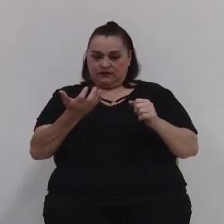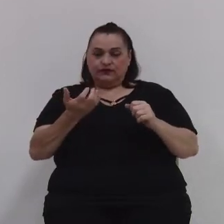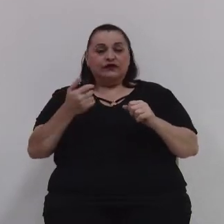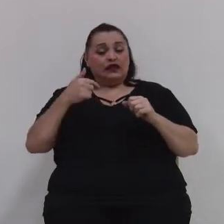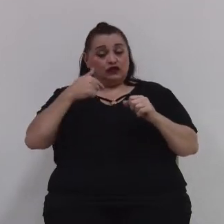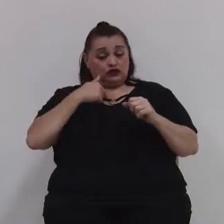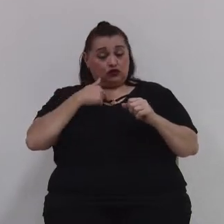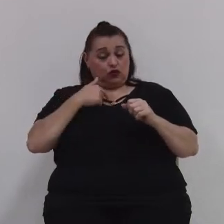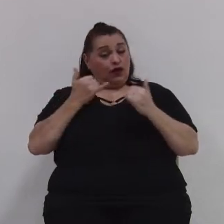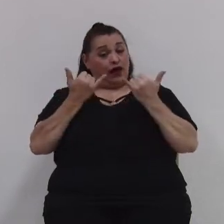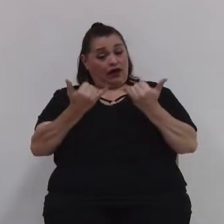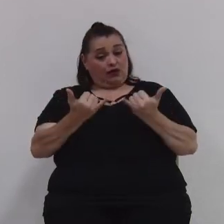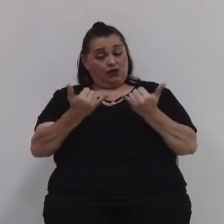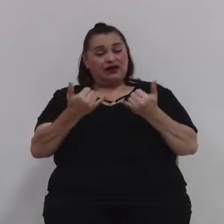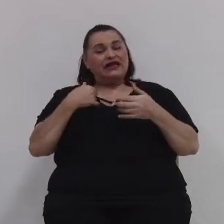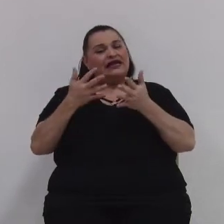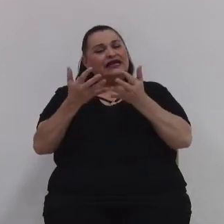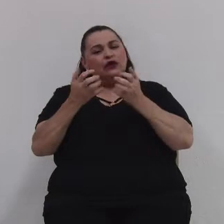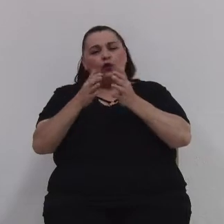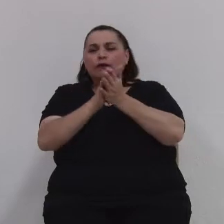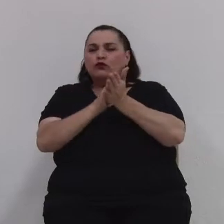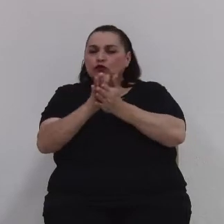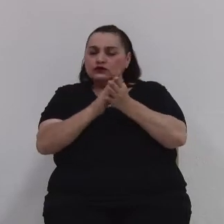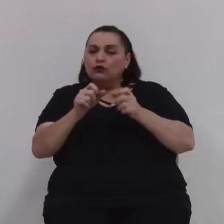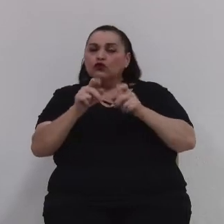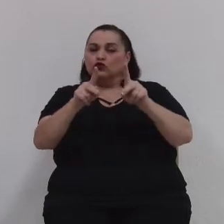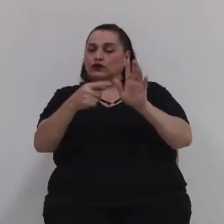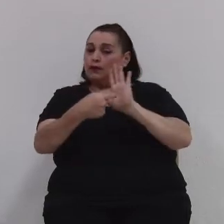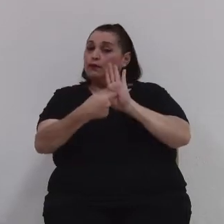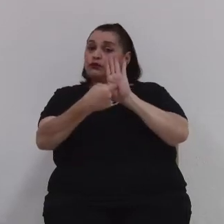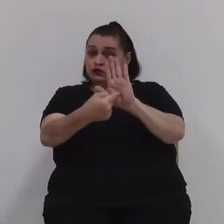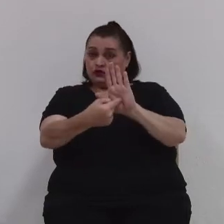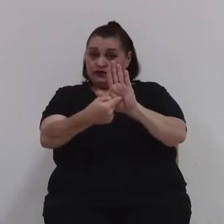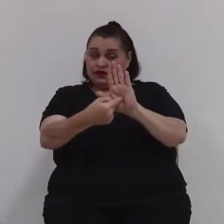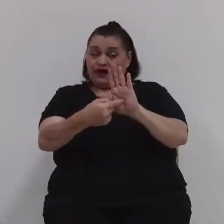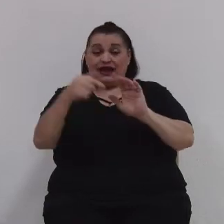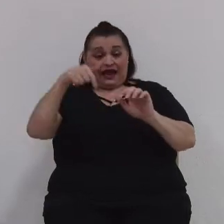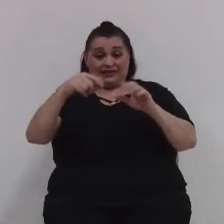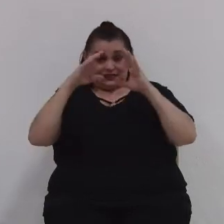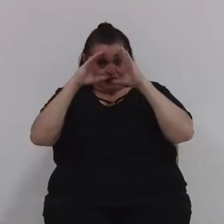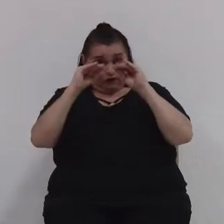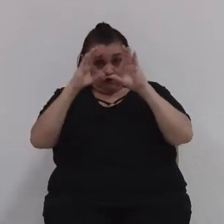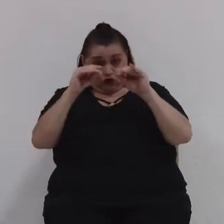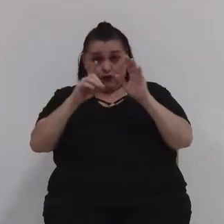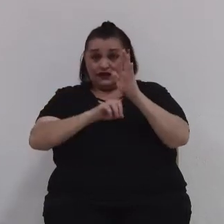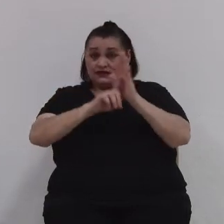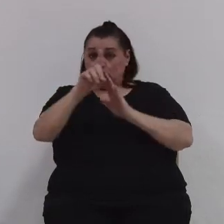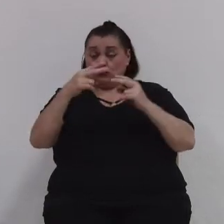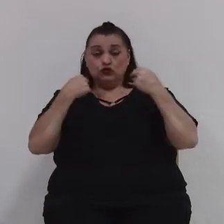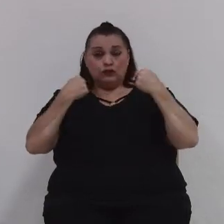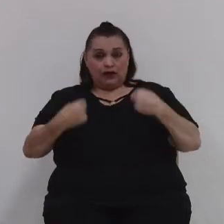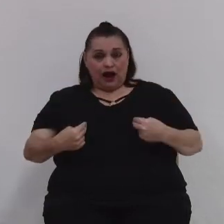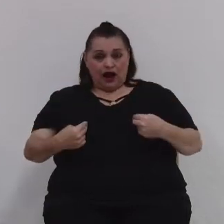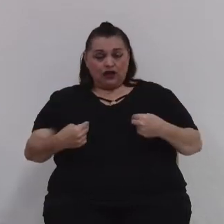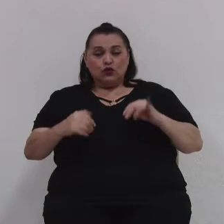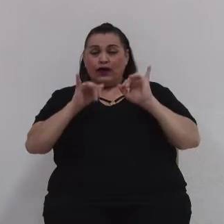yo aquí quisiera aprovechar la oportunidad para señalar que este informe de desarrollo humano es